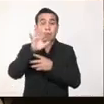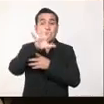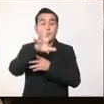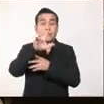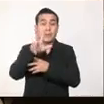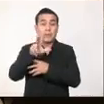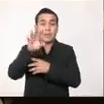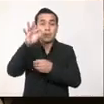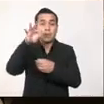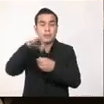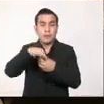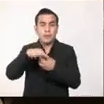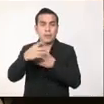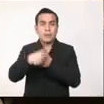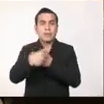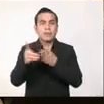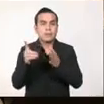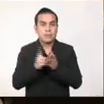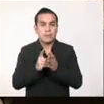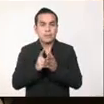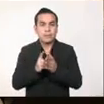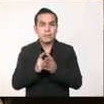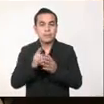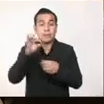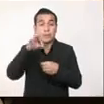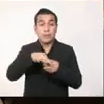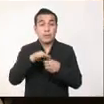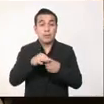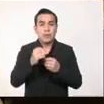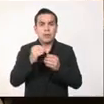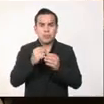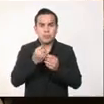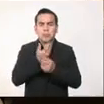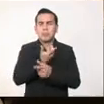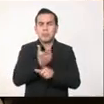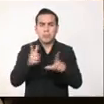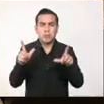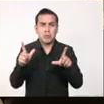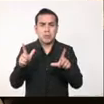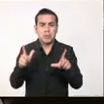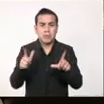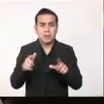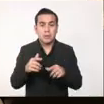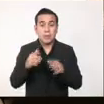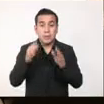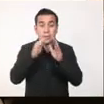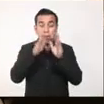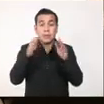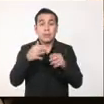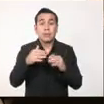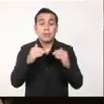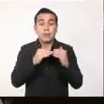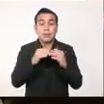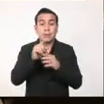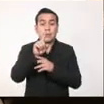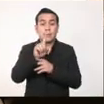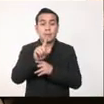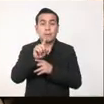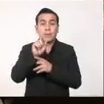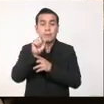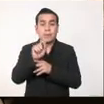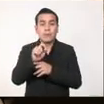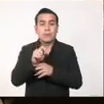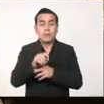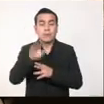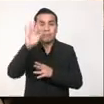partes de los diputados electos, en votación nominal y pública, que fue con votación nominal y pública, como le hicimos, que es 1 por 1, ¿verdad? Fulano